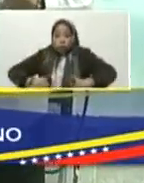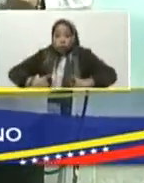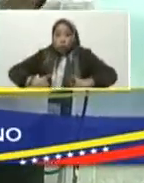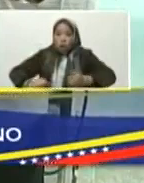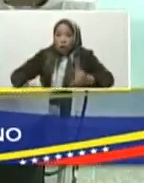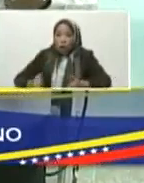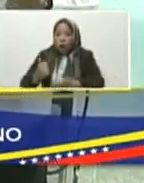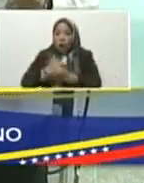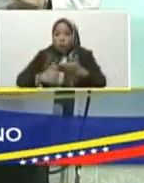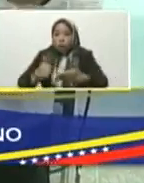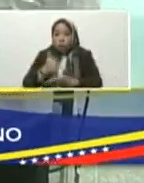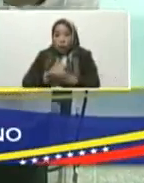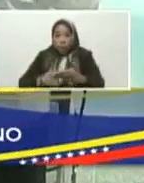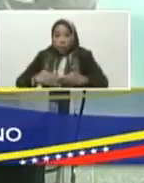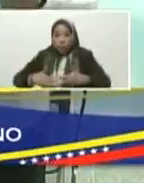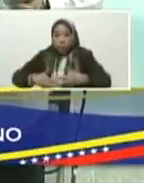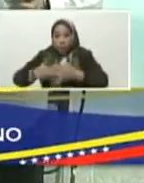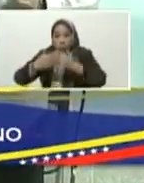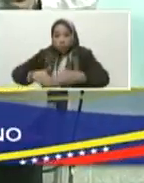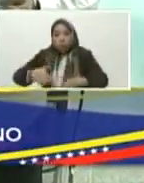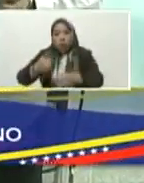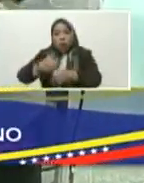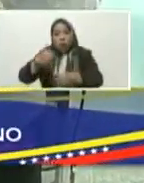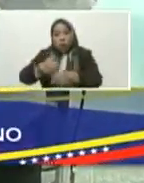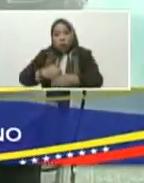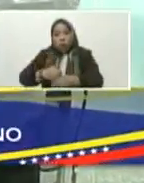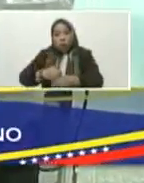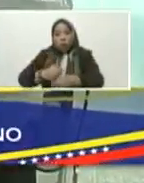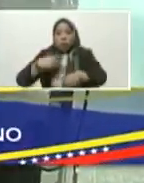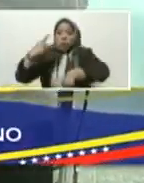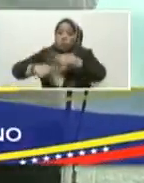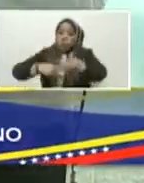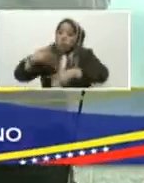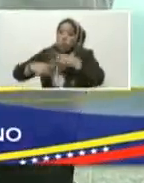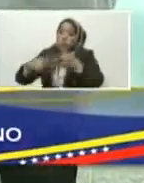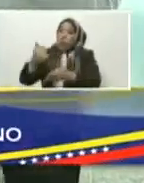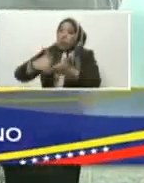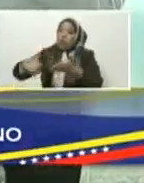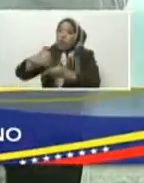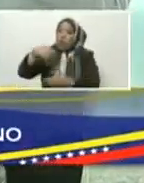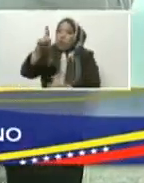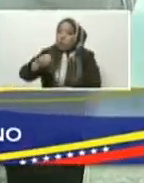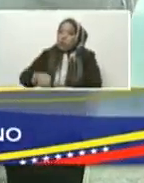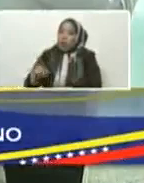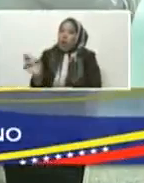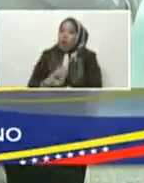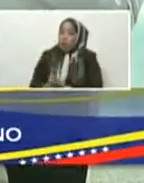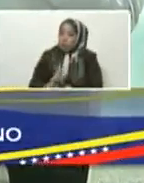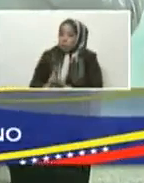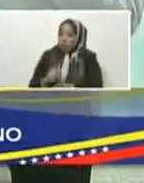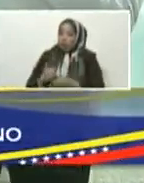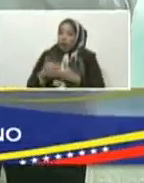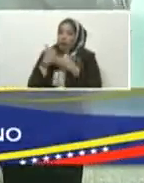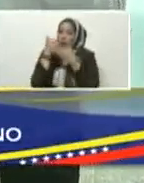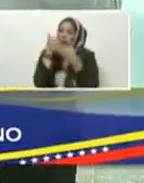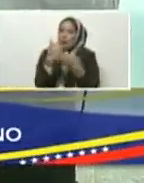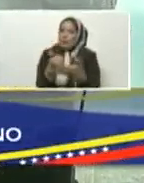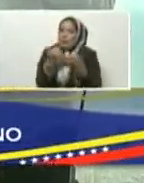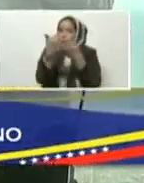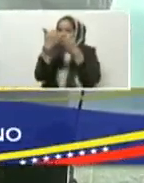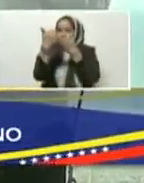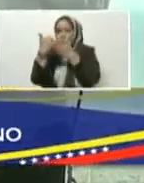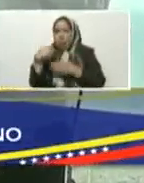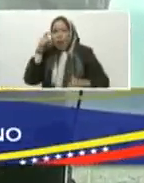farmacéutico para que los sectores industriales que producen fármacos también se pongan las pilas a ayudar al pueblo de Venezuela. Así